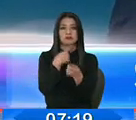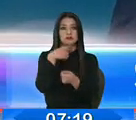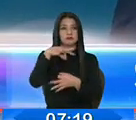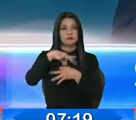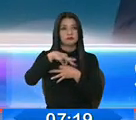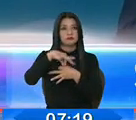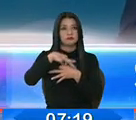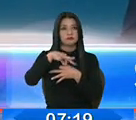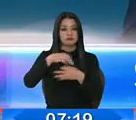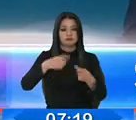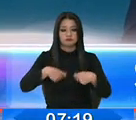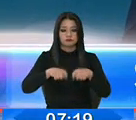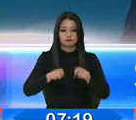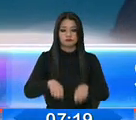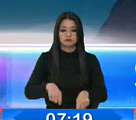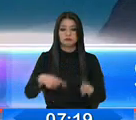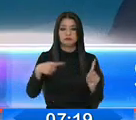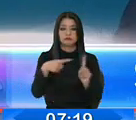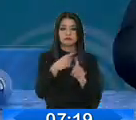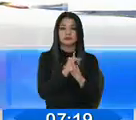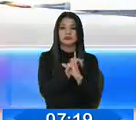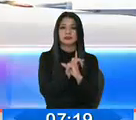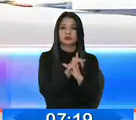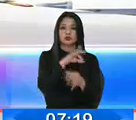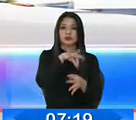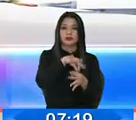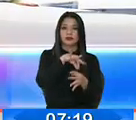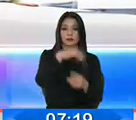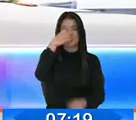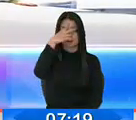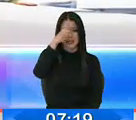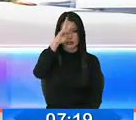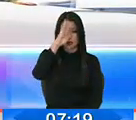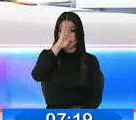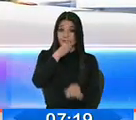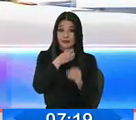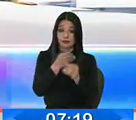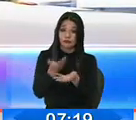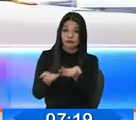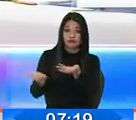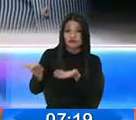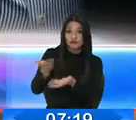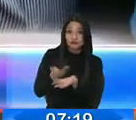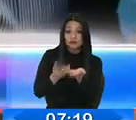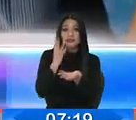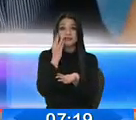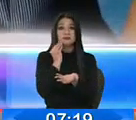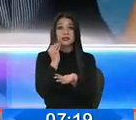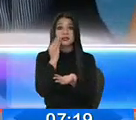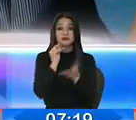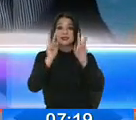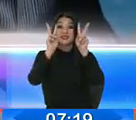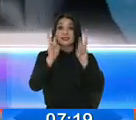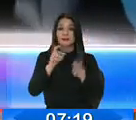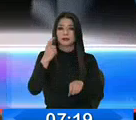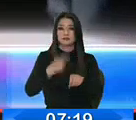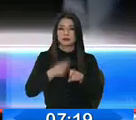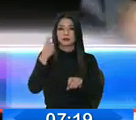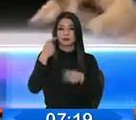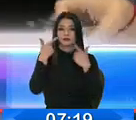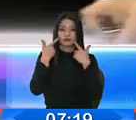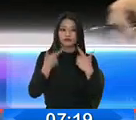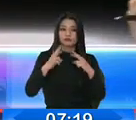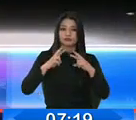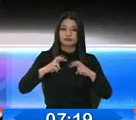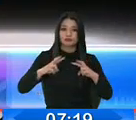comicios. Firmó un convenio con el Instituto Electoral de México con el objetivo de intercambiar experiencias en temas específicos como fiscalización